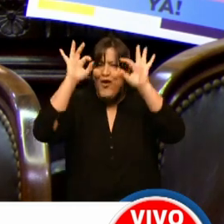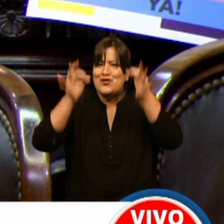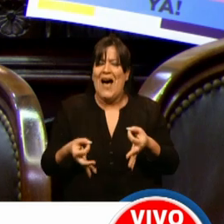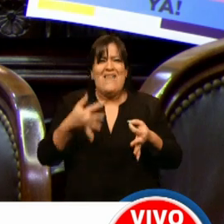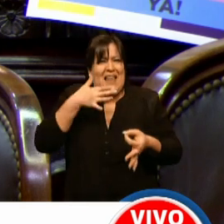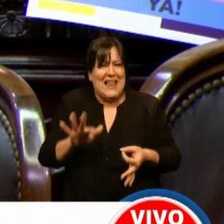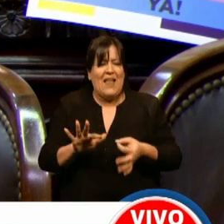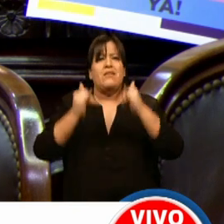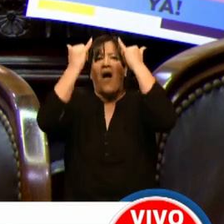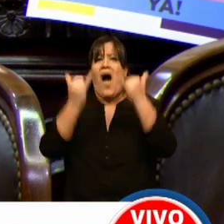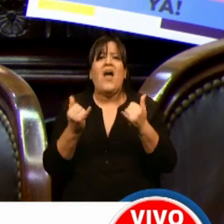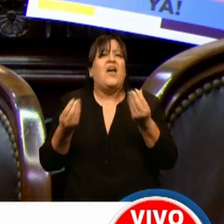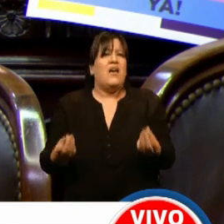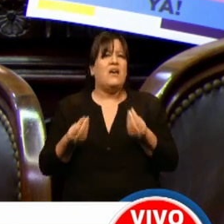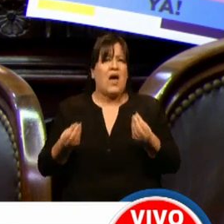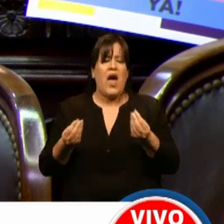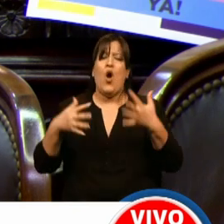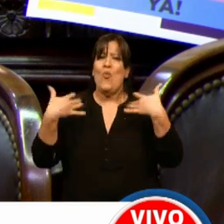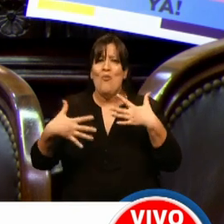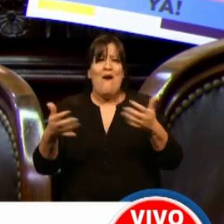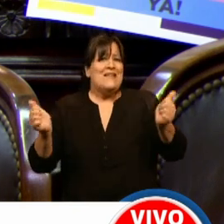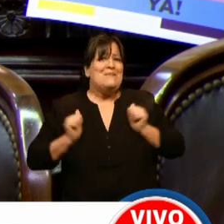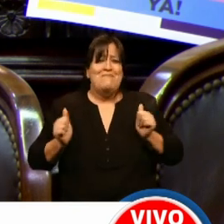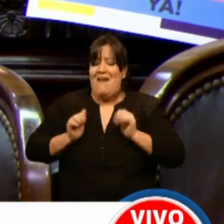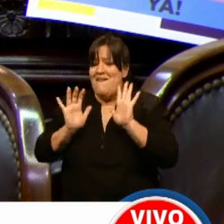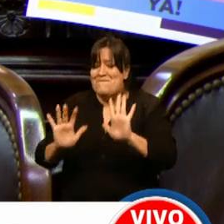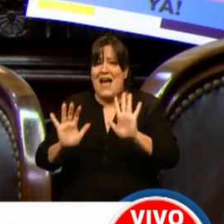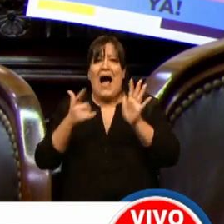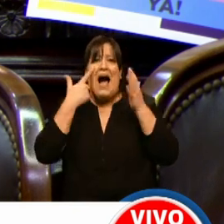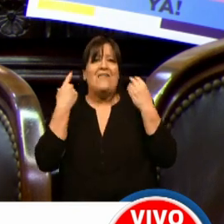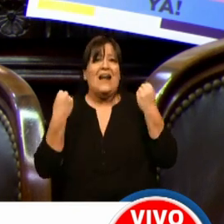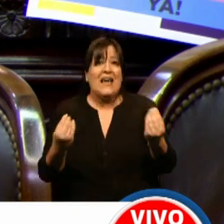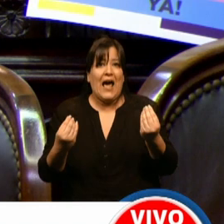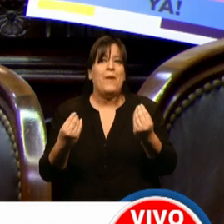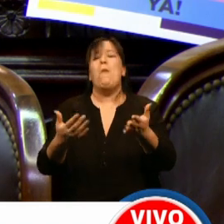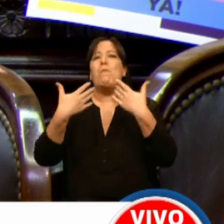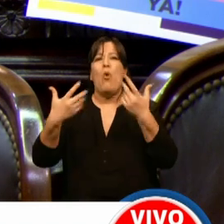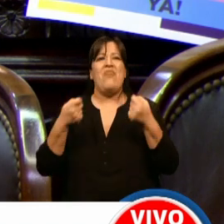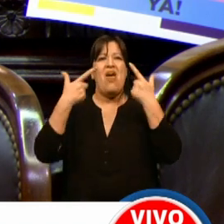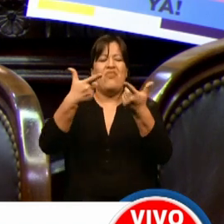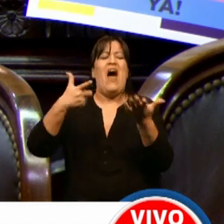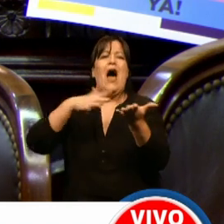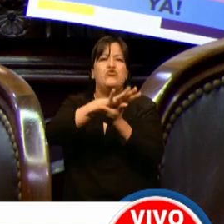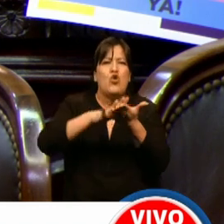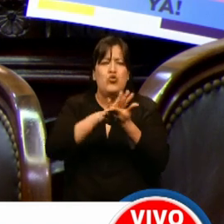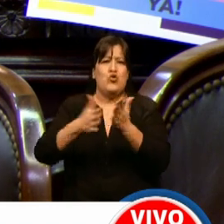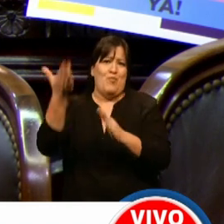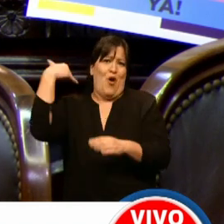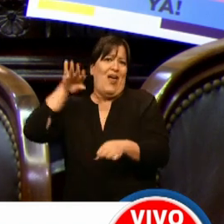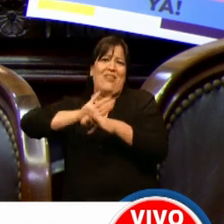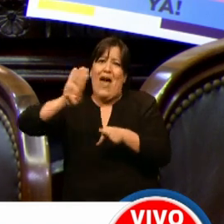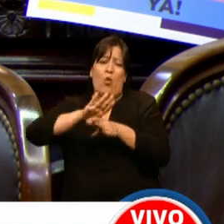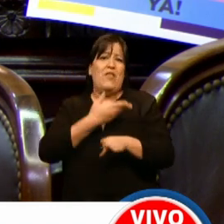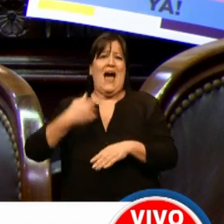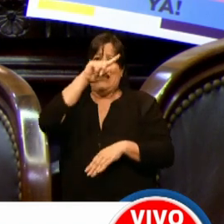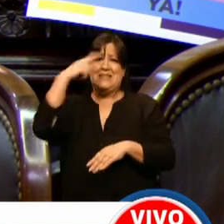una enorme expectativa puesta en la posibilidad de saldar una deuda histórica que tiene